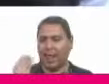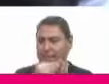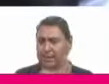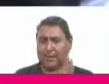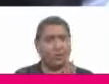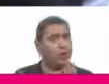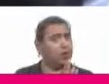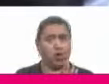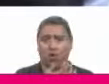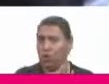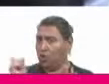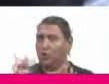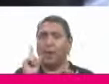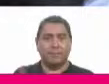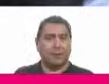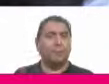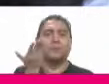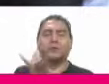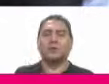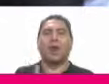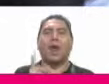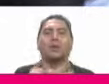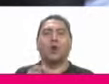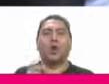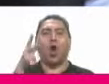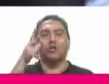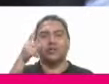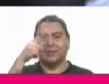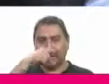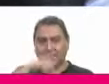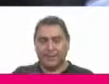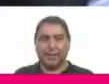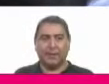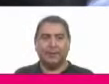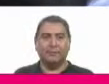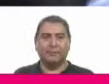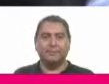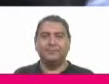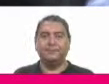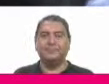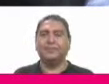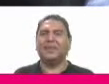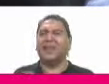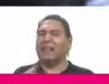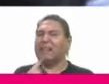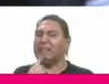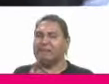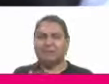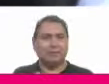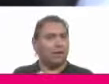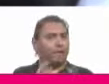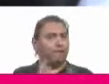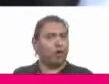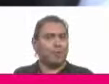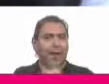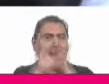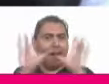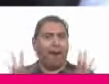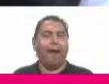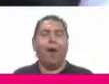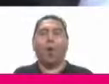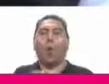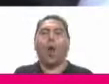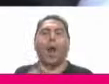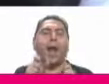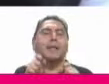Planteamos también la modificación del artículo 87, que establece con claridad cuál es el ámbito de aplicación de la